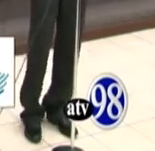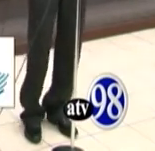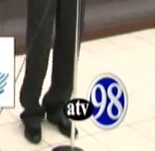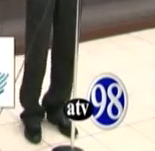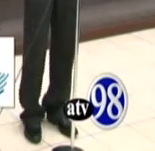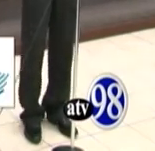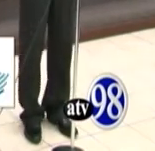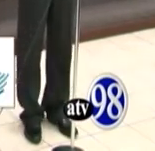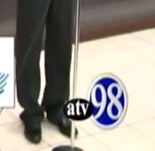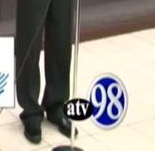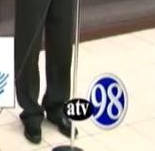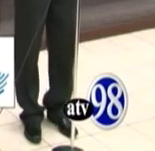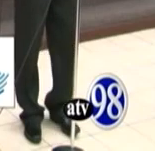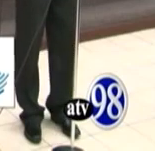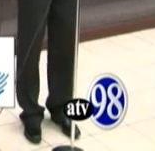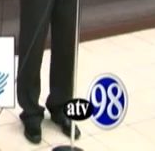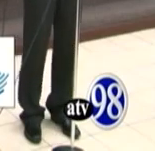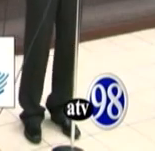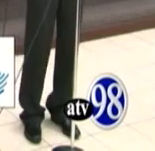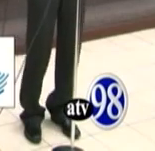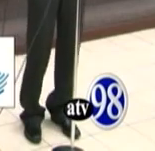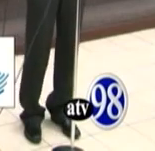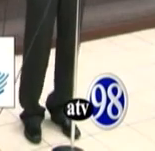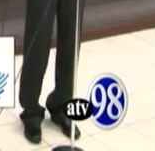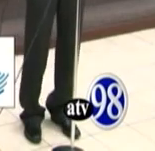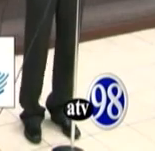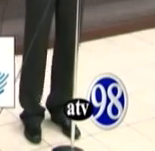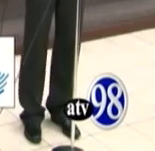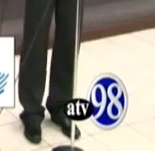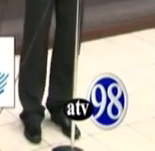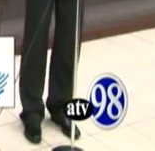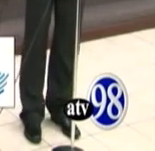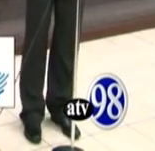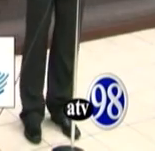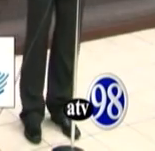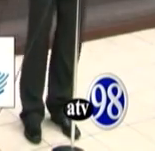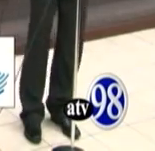De madrugada juró serle fiel.